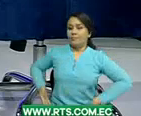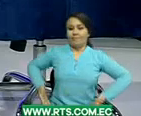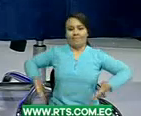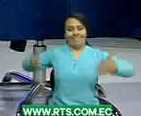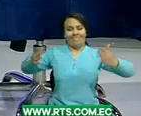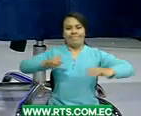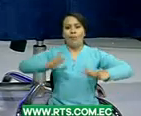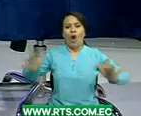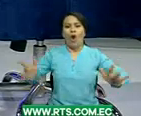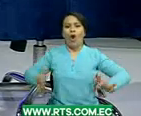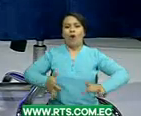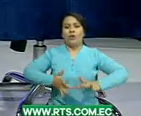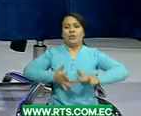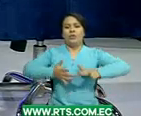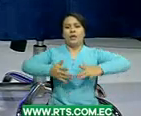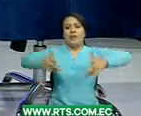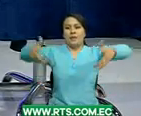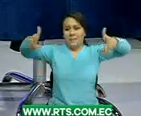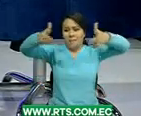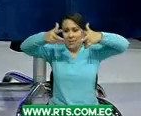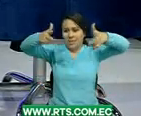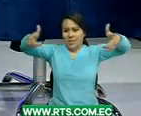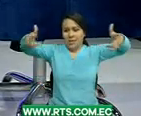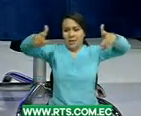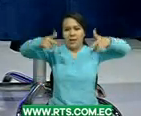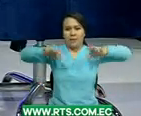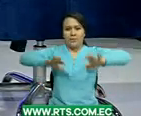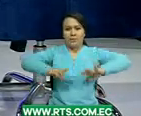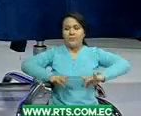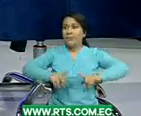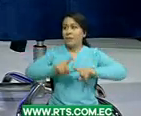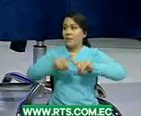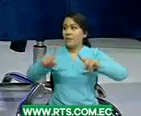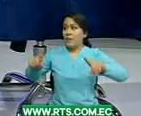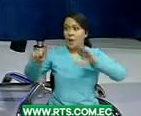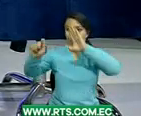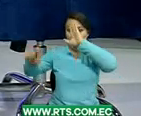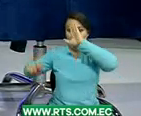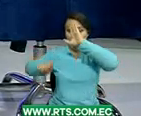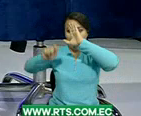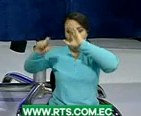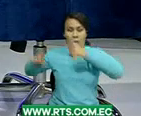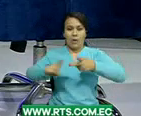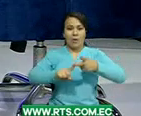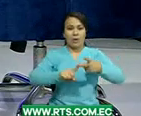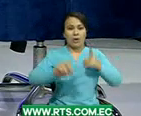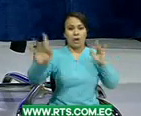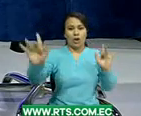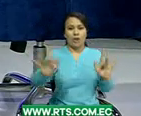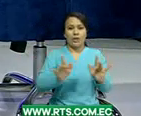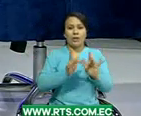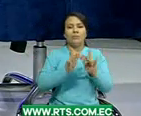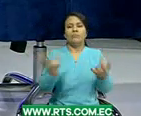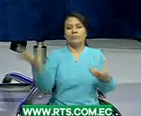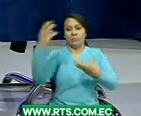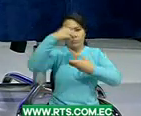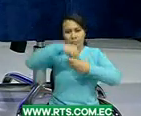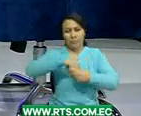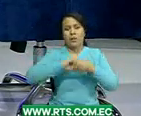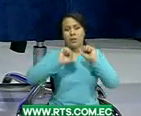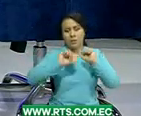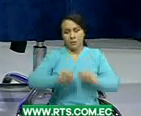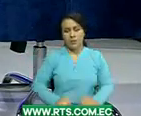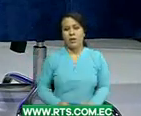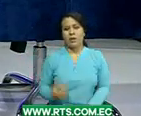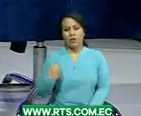hablamos de conectividad y videovigilancia, estamos hablando de 2 cosas distintas. Bueno, a la final... Se complementan, ¿no? Okay. Porque si